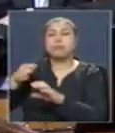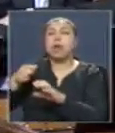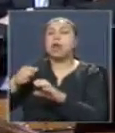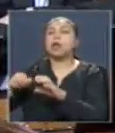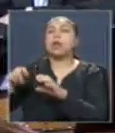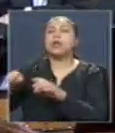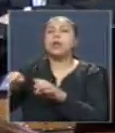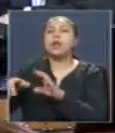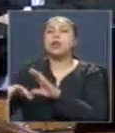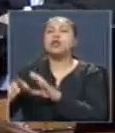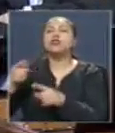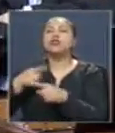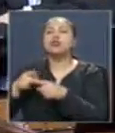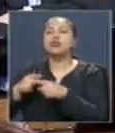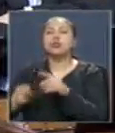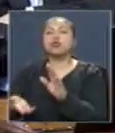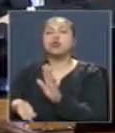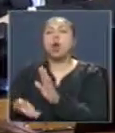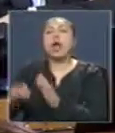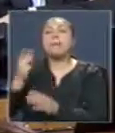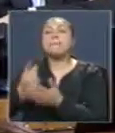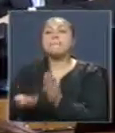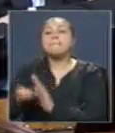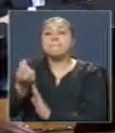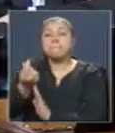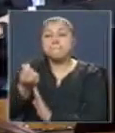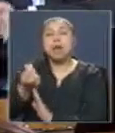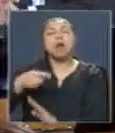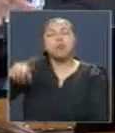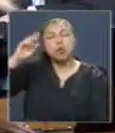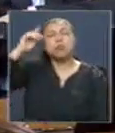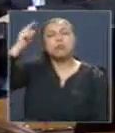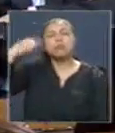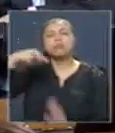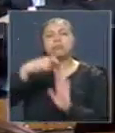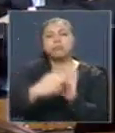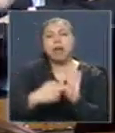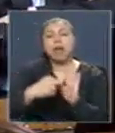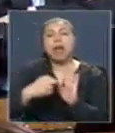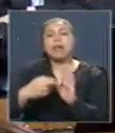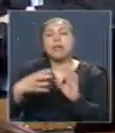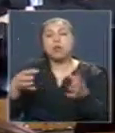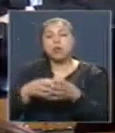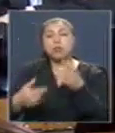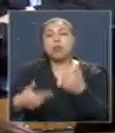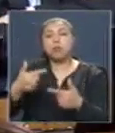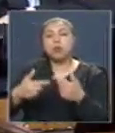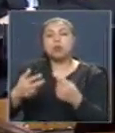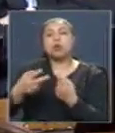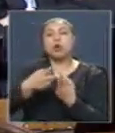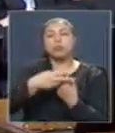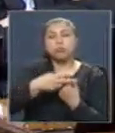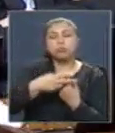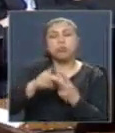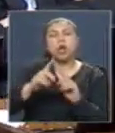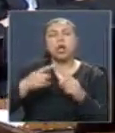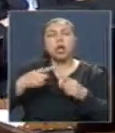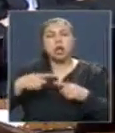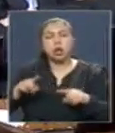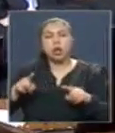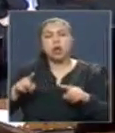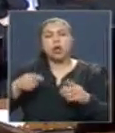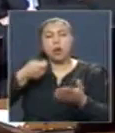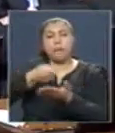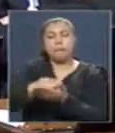socio mayoritario. Todo eso fueron propuestas de la Democracia Cristiana y también algunas de ellas del resto de